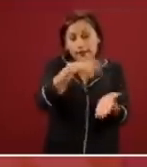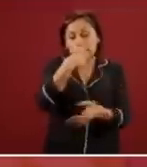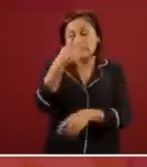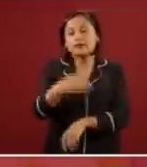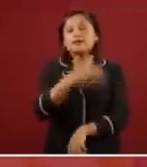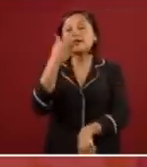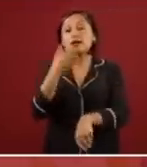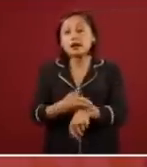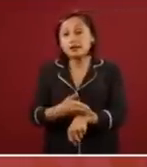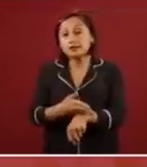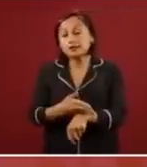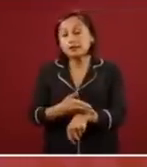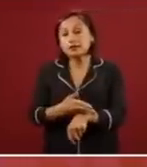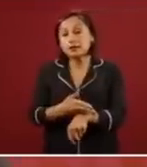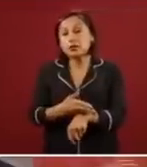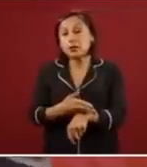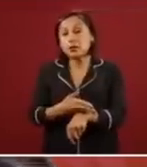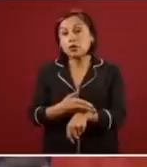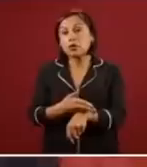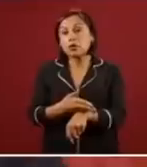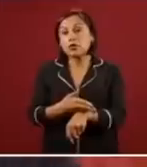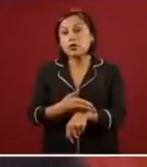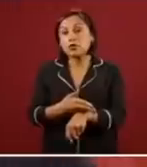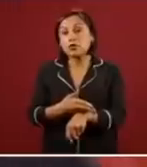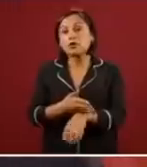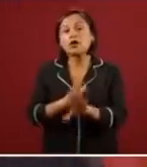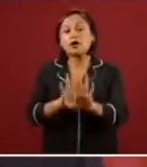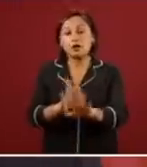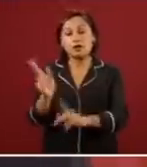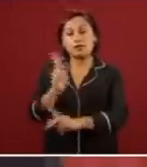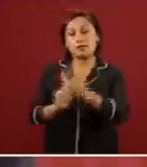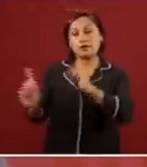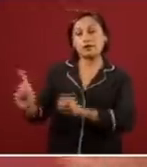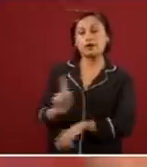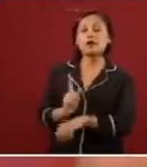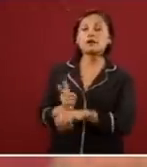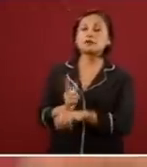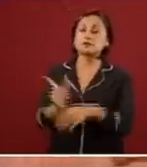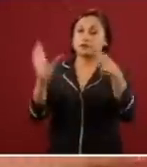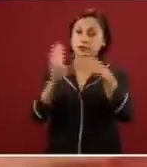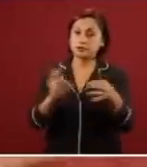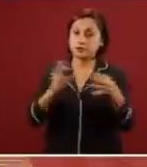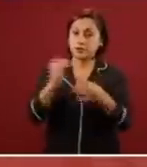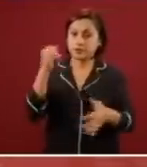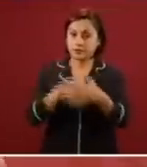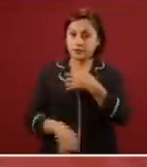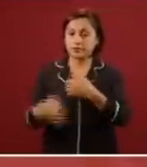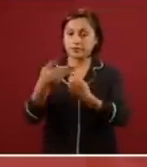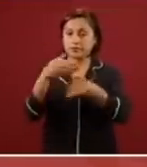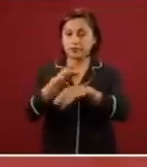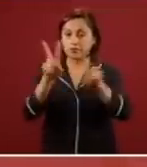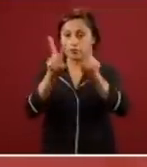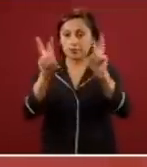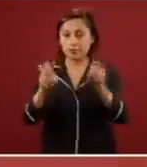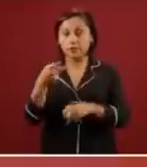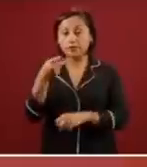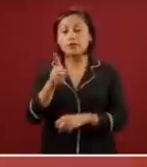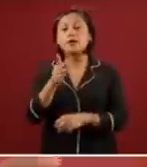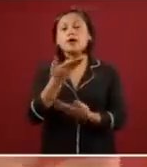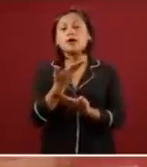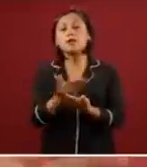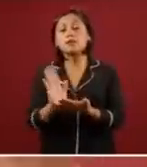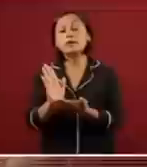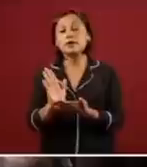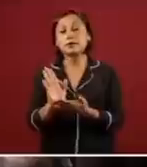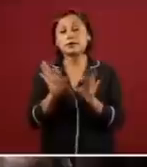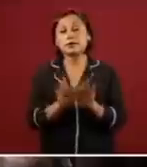lo que se estableció en la reforma, lo explica ahora el licenciado, y también sería importante